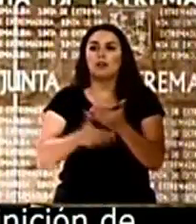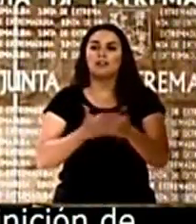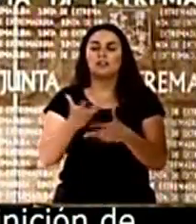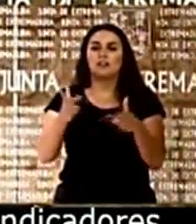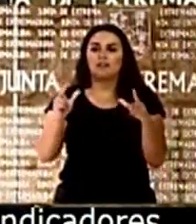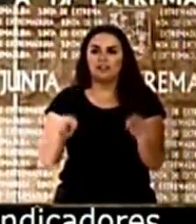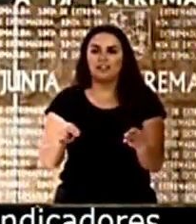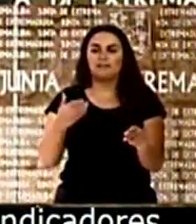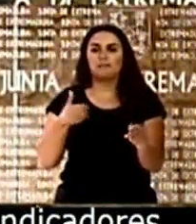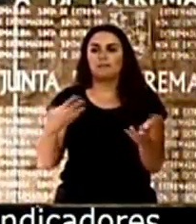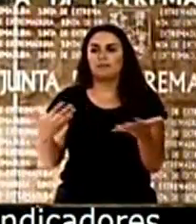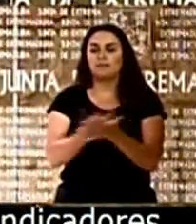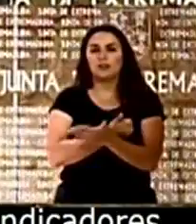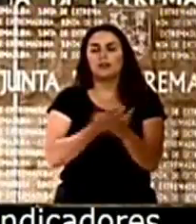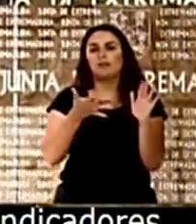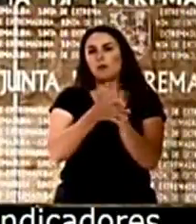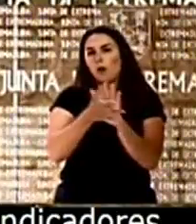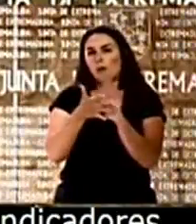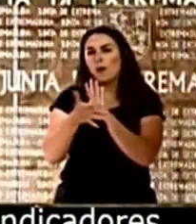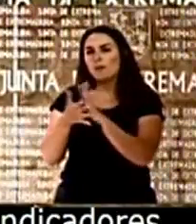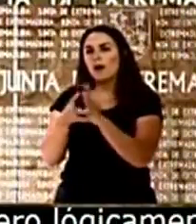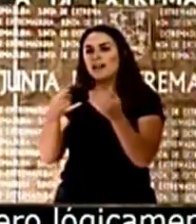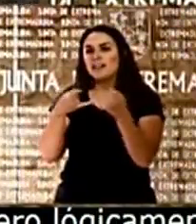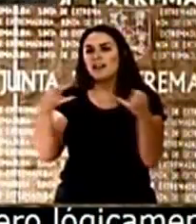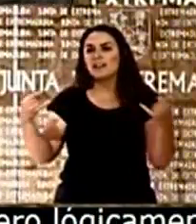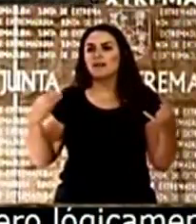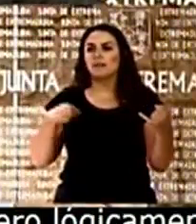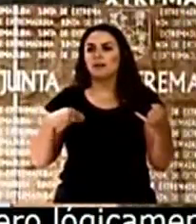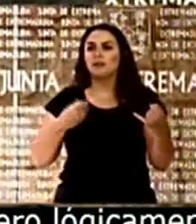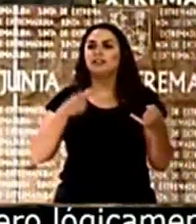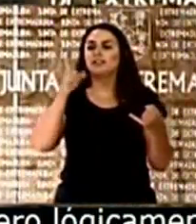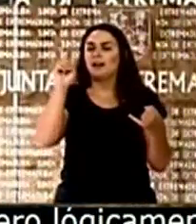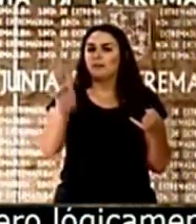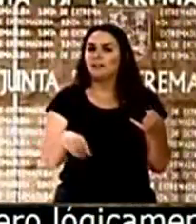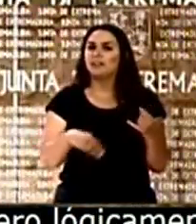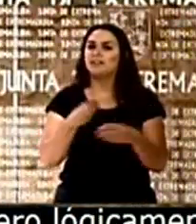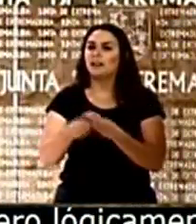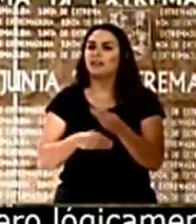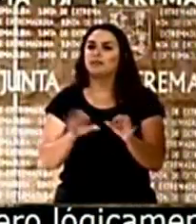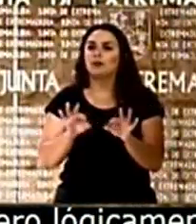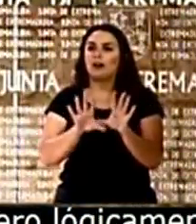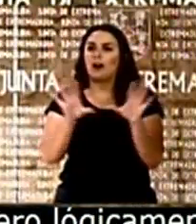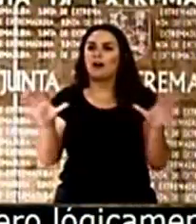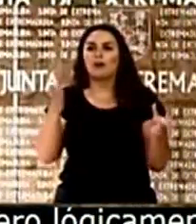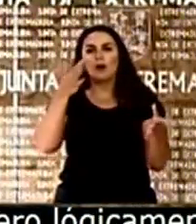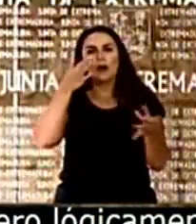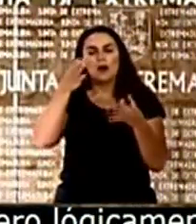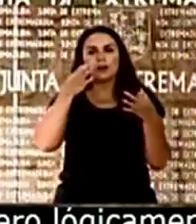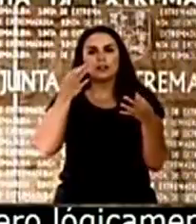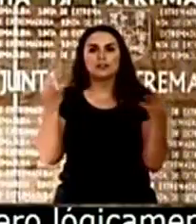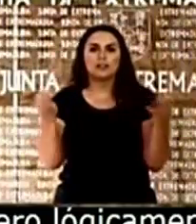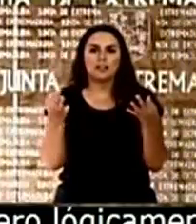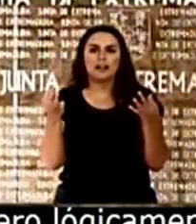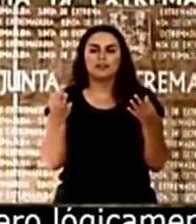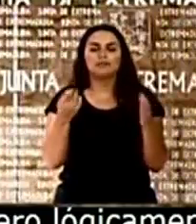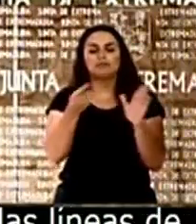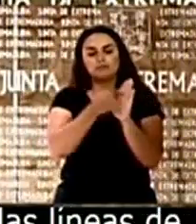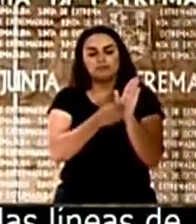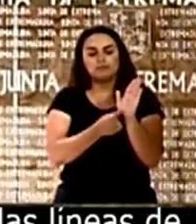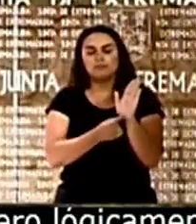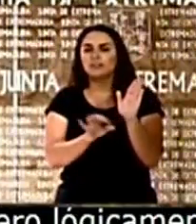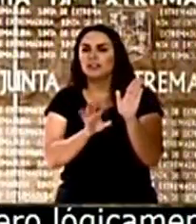tengan afinadas las líneas de intervención, cuando también estén lógicamente concretos los correspondientes indicadores y